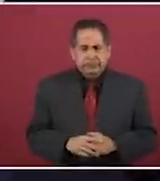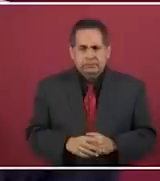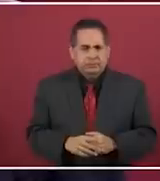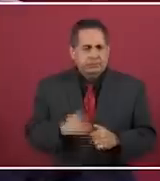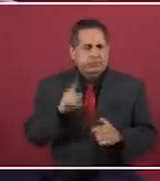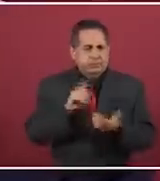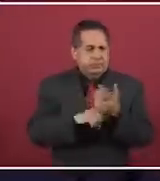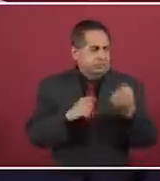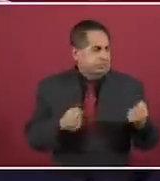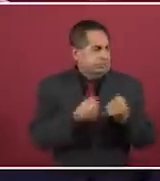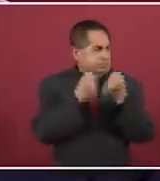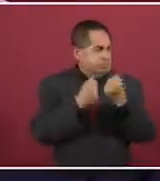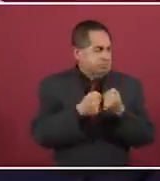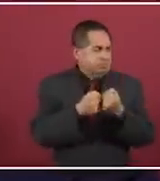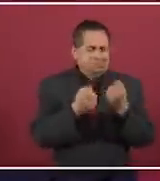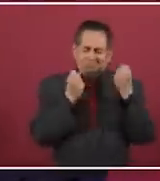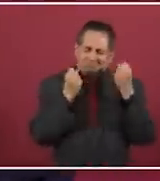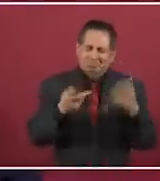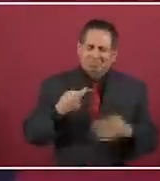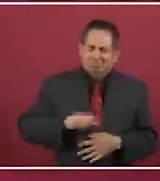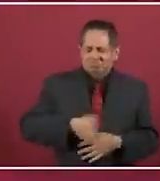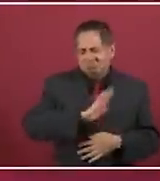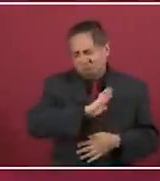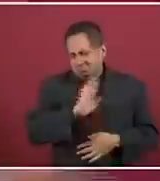fosa clandestina, en un cementerio.